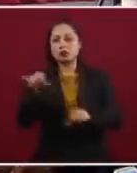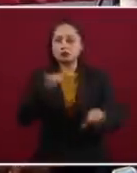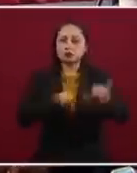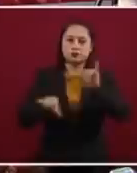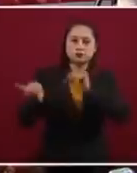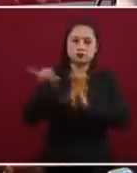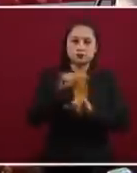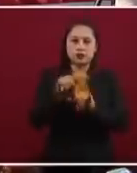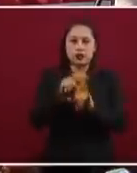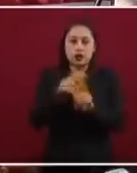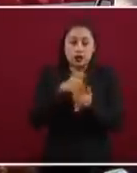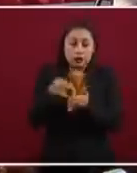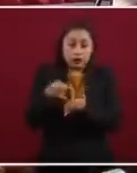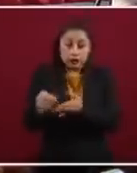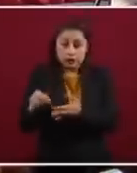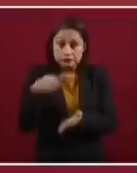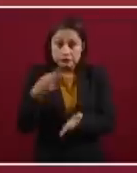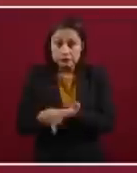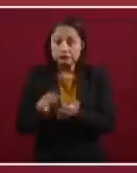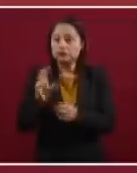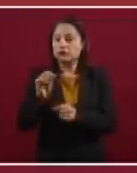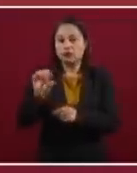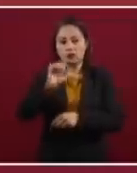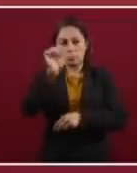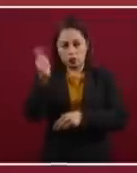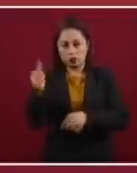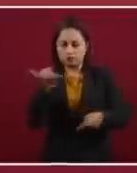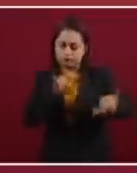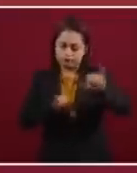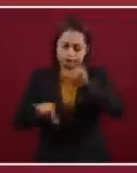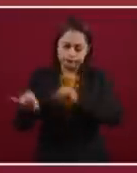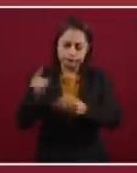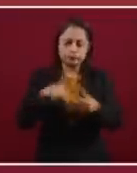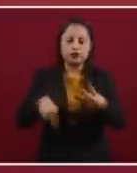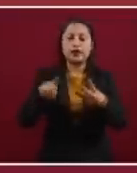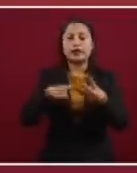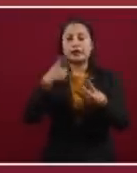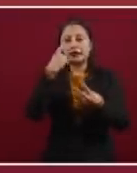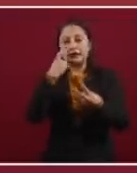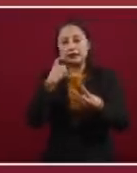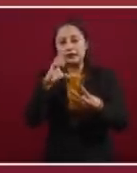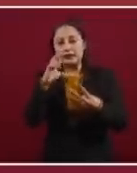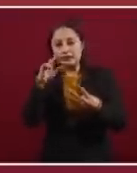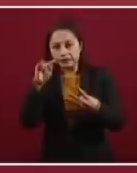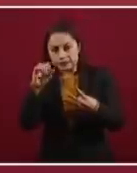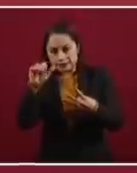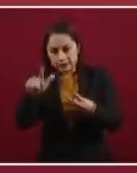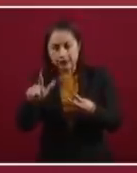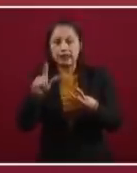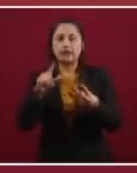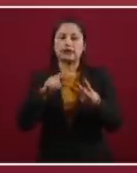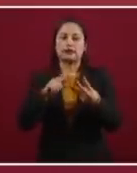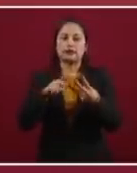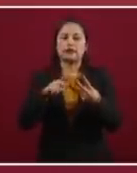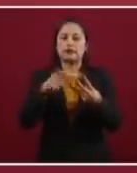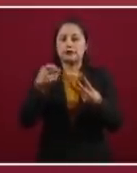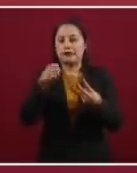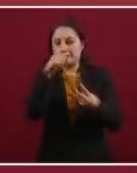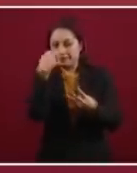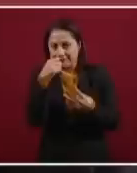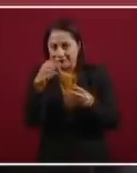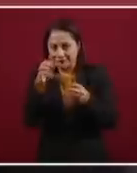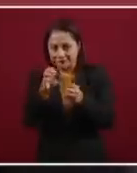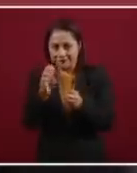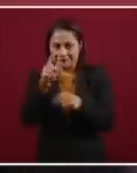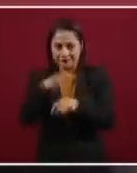no puras como el cristal la cocaína piedra y los opioides donde